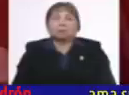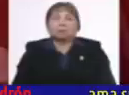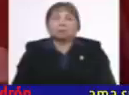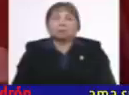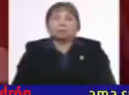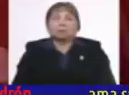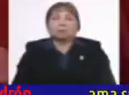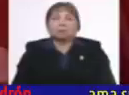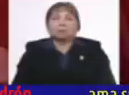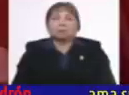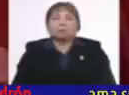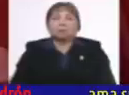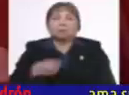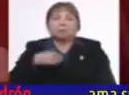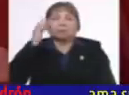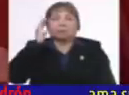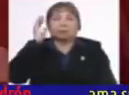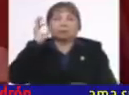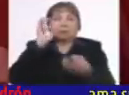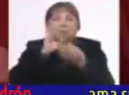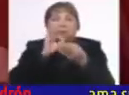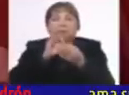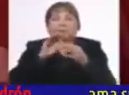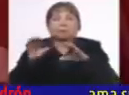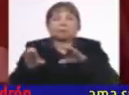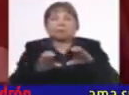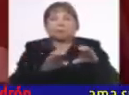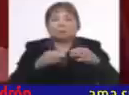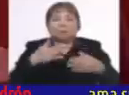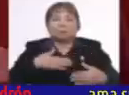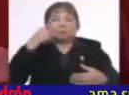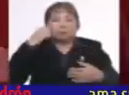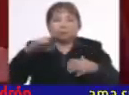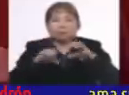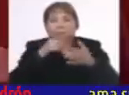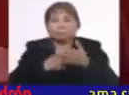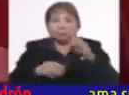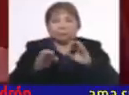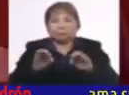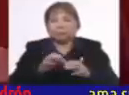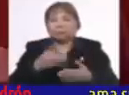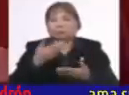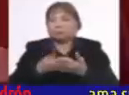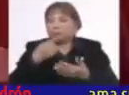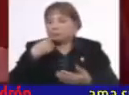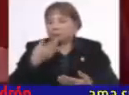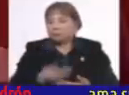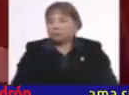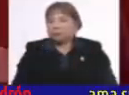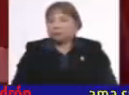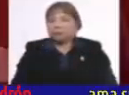yo sé perfectamente lo que hice sé perfectamente lo que estoy haciendo y como lo dije